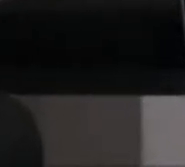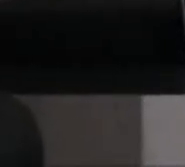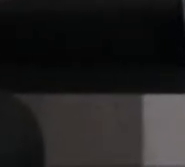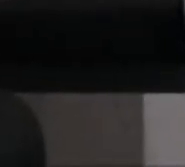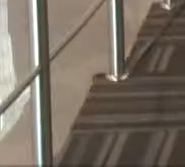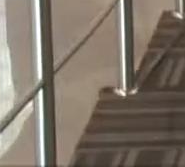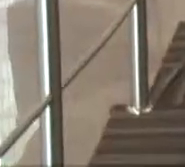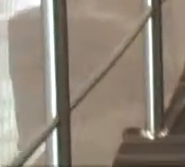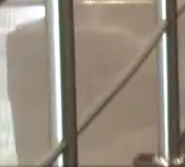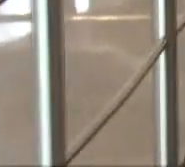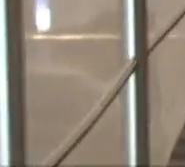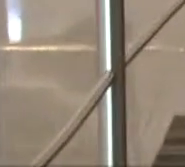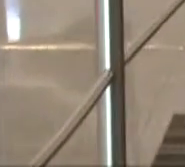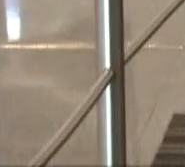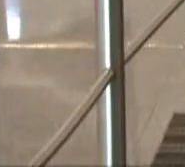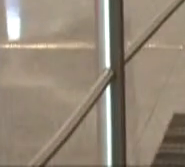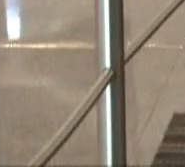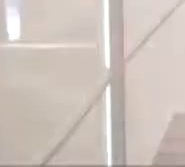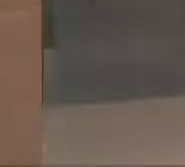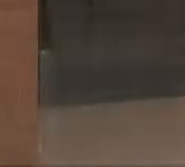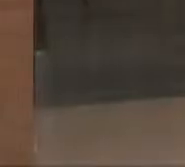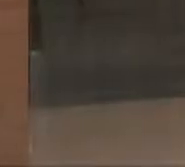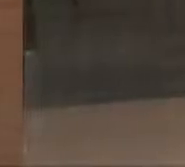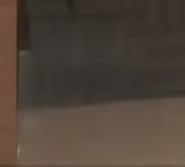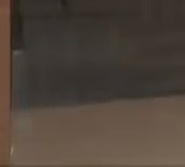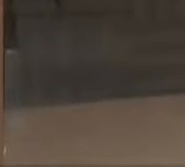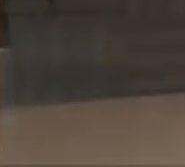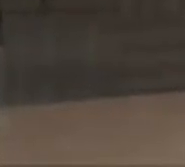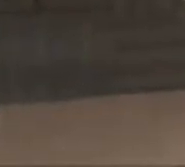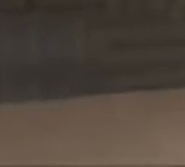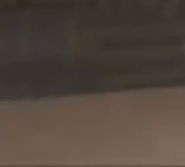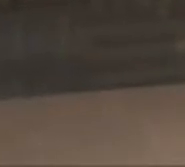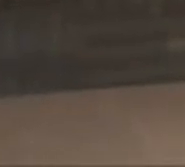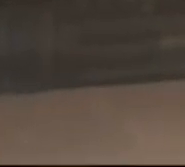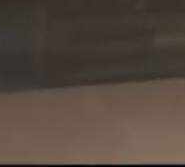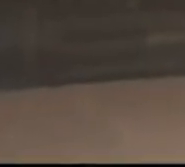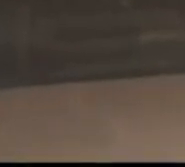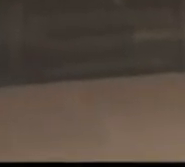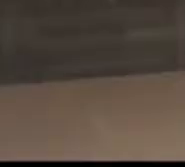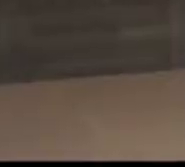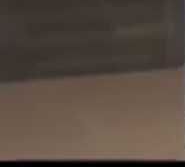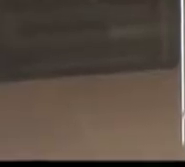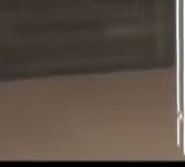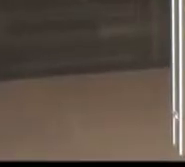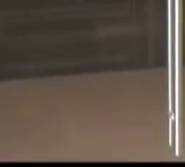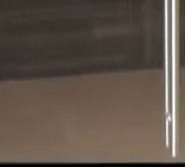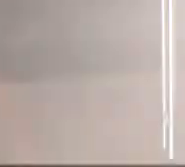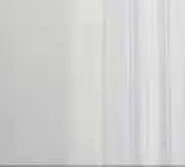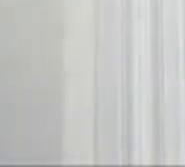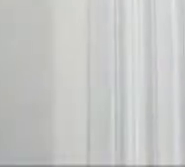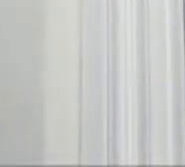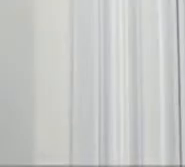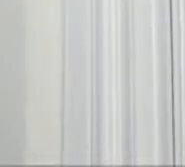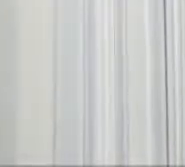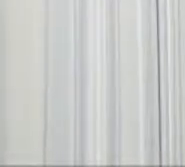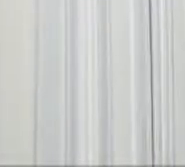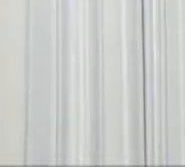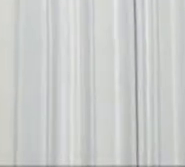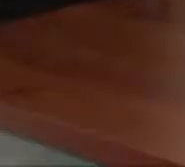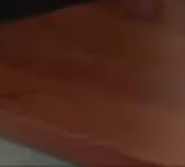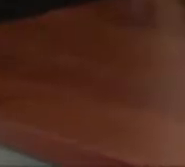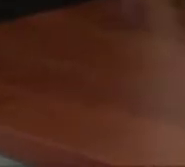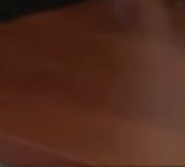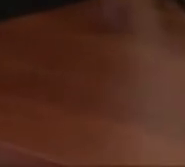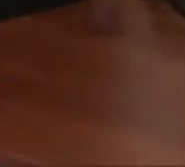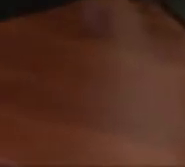equipos requeridos por protección civil se cuenta con una brigada de Protección Civil debidamente identificada y servicio médico